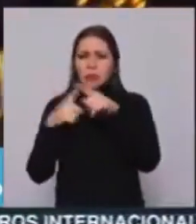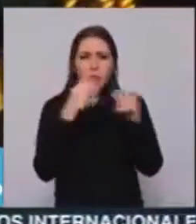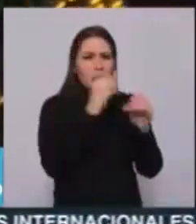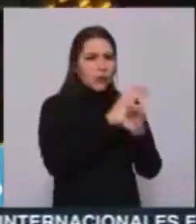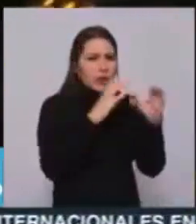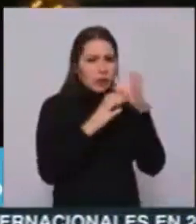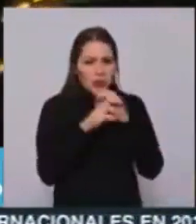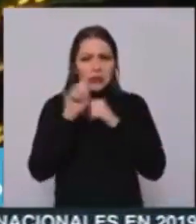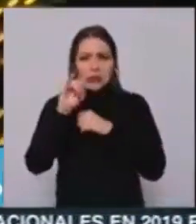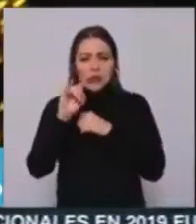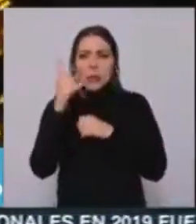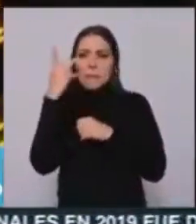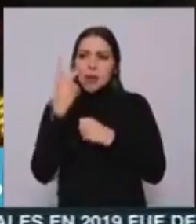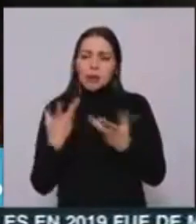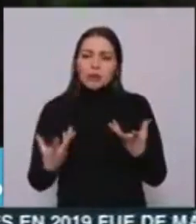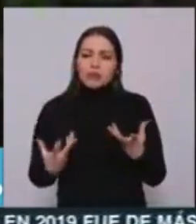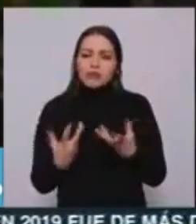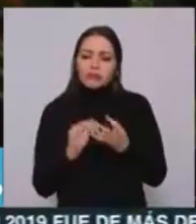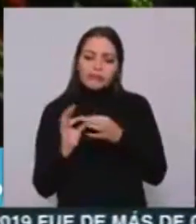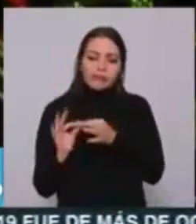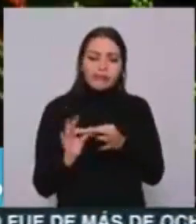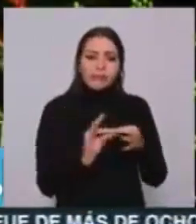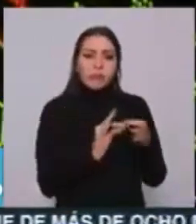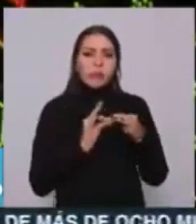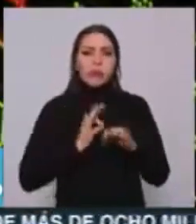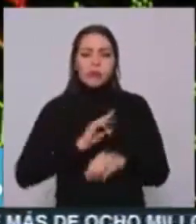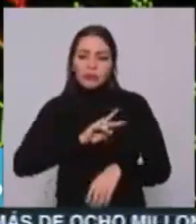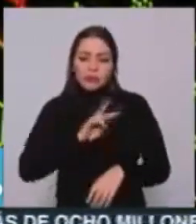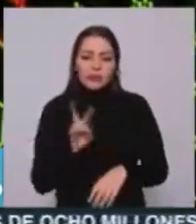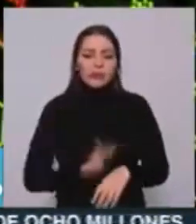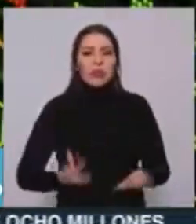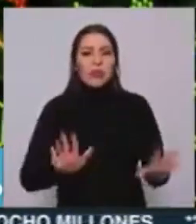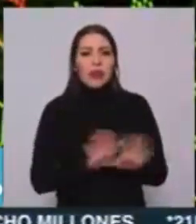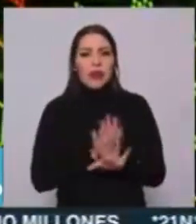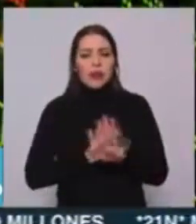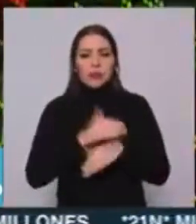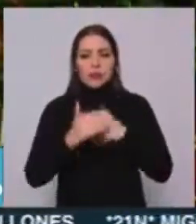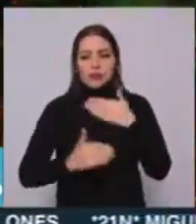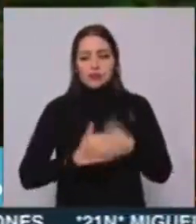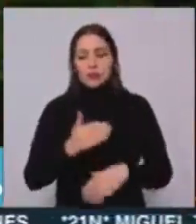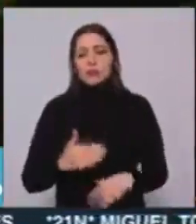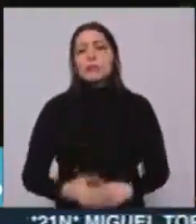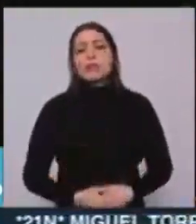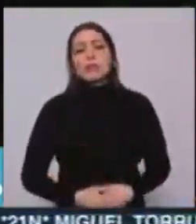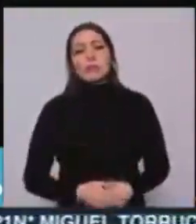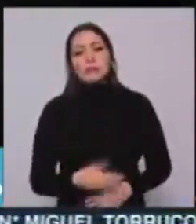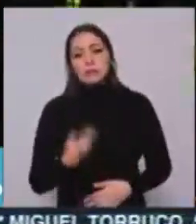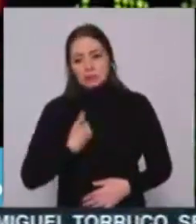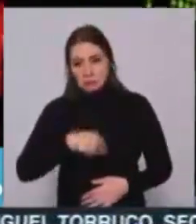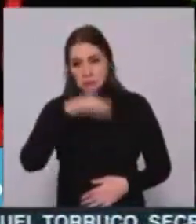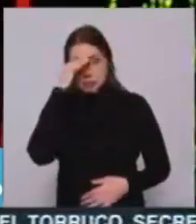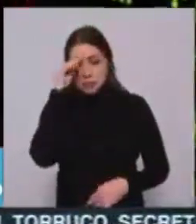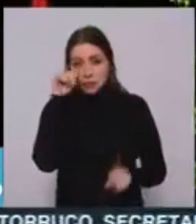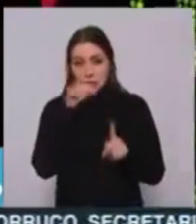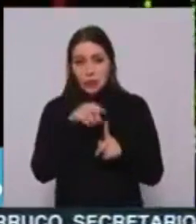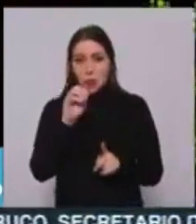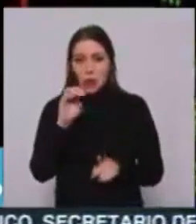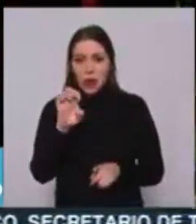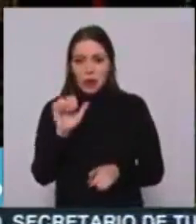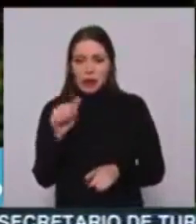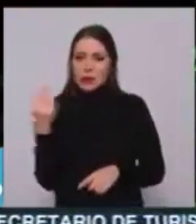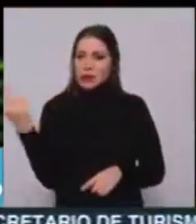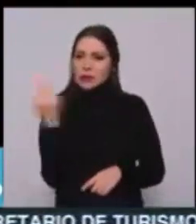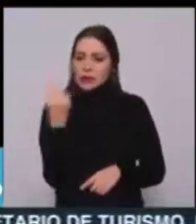hacer historia. Y creo que la OEA merece eso, merece una nueva oportunidad de refundación,